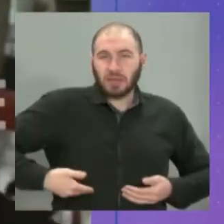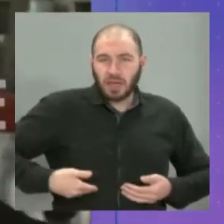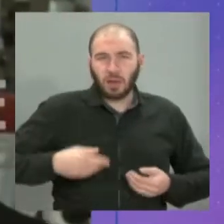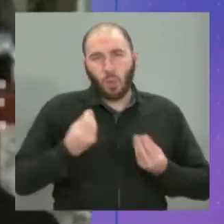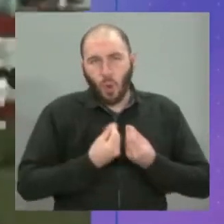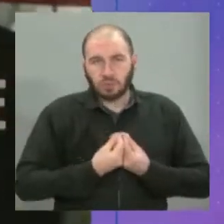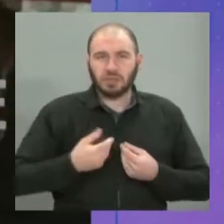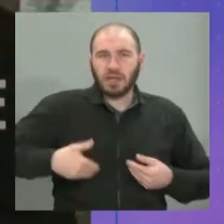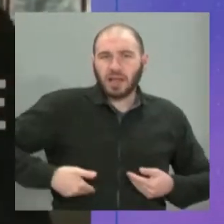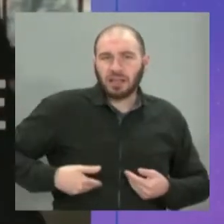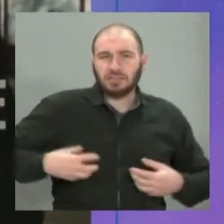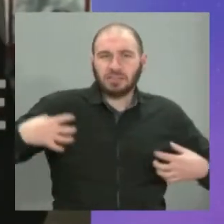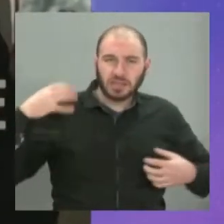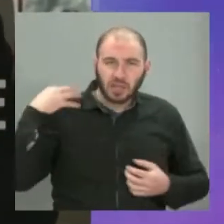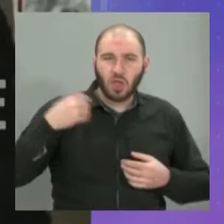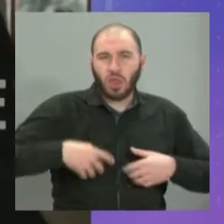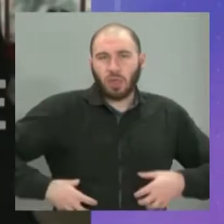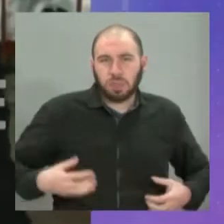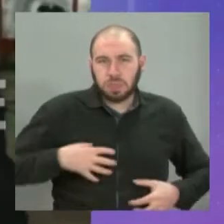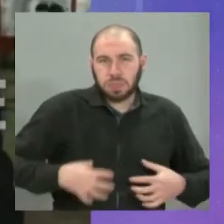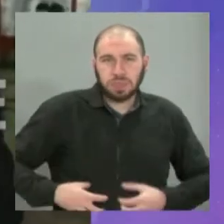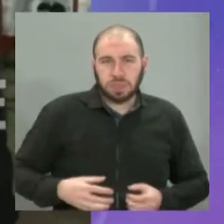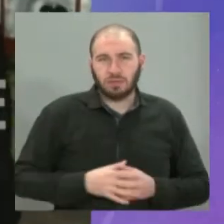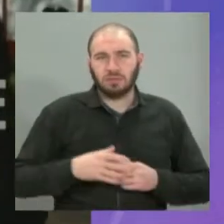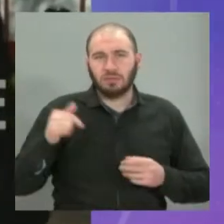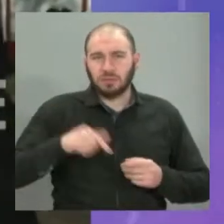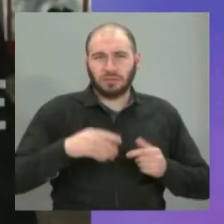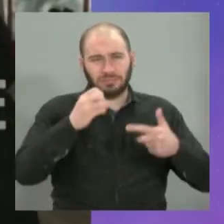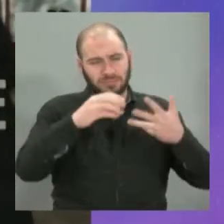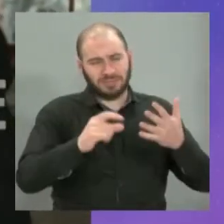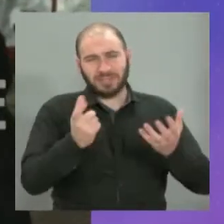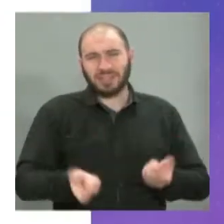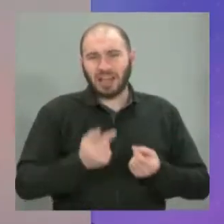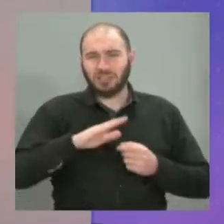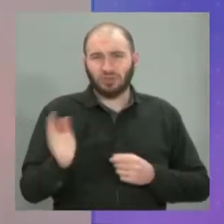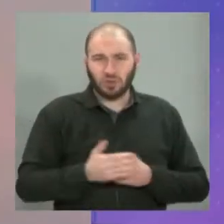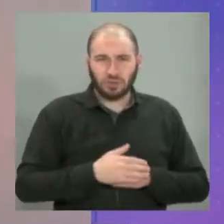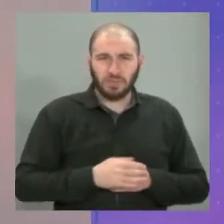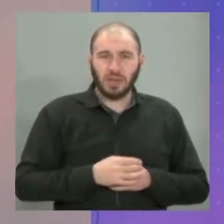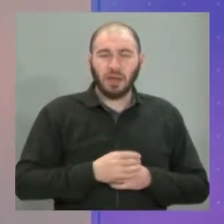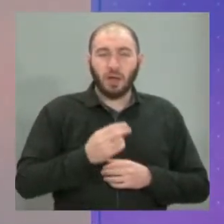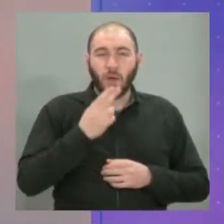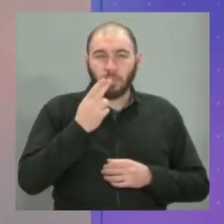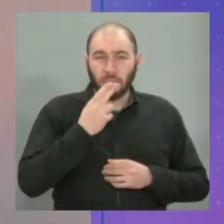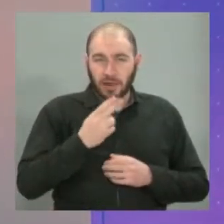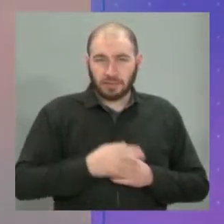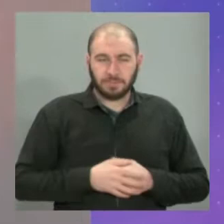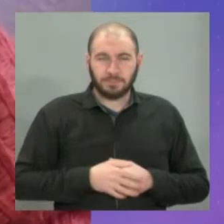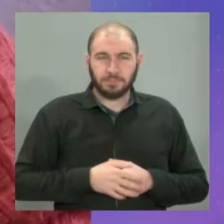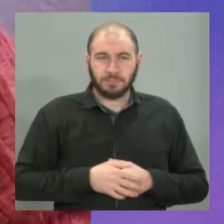la mayoría. Cáncer de riñón, cáncer de páncreas. Nos quedamos a vivir con la lista de cánceres casi todo. Fumar